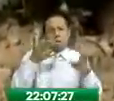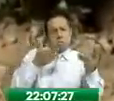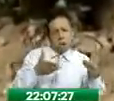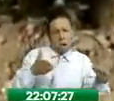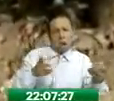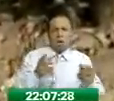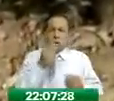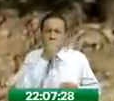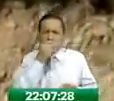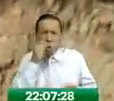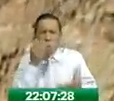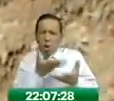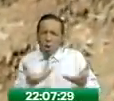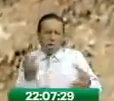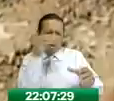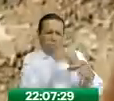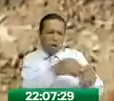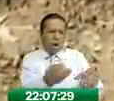droga.